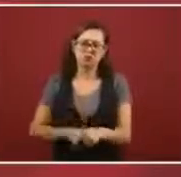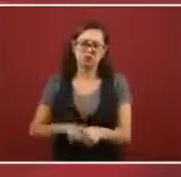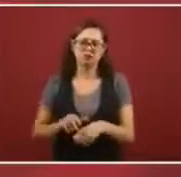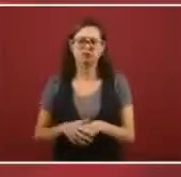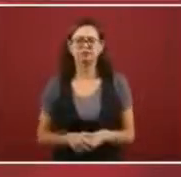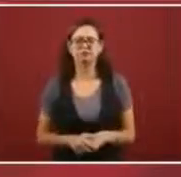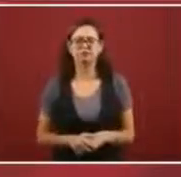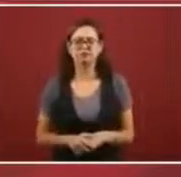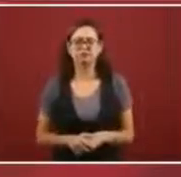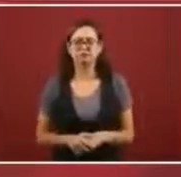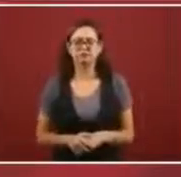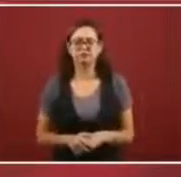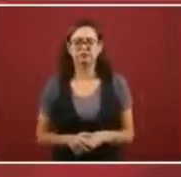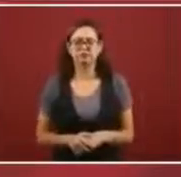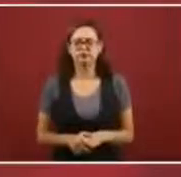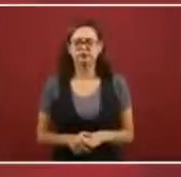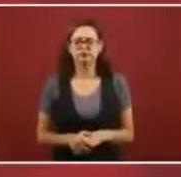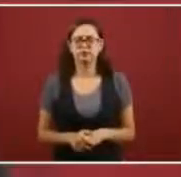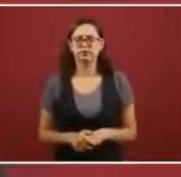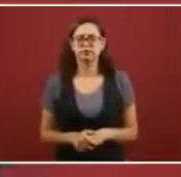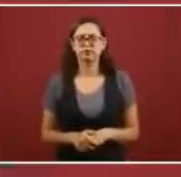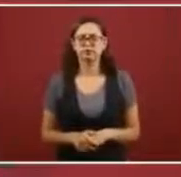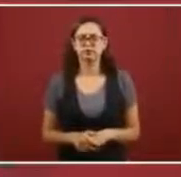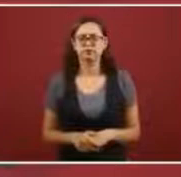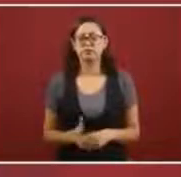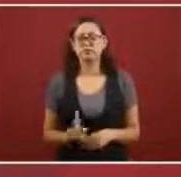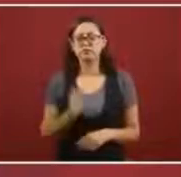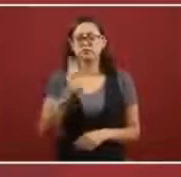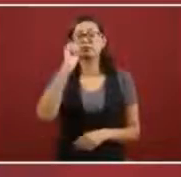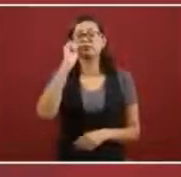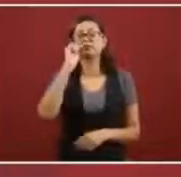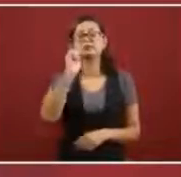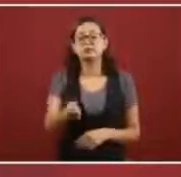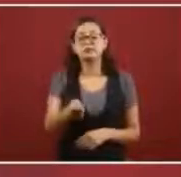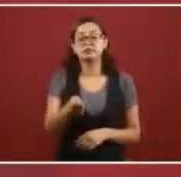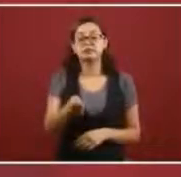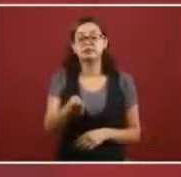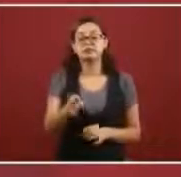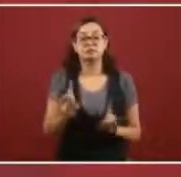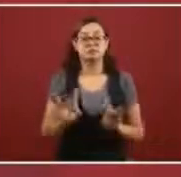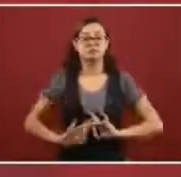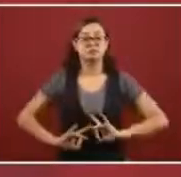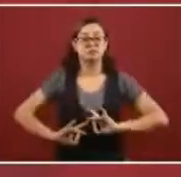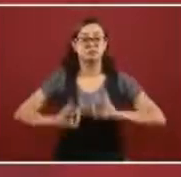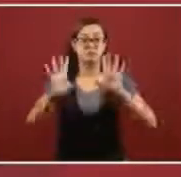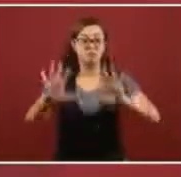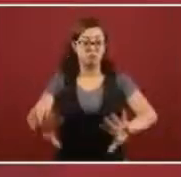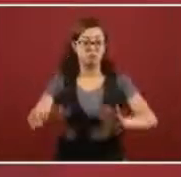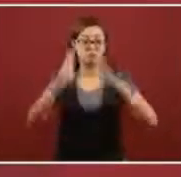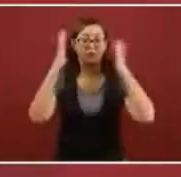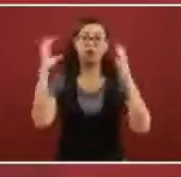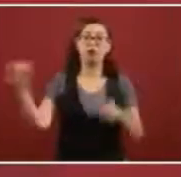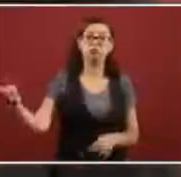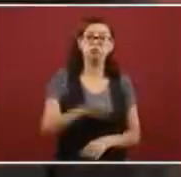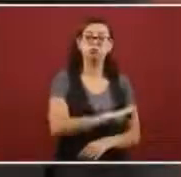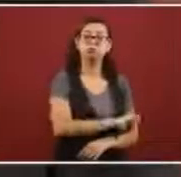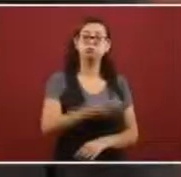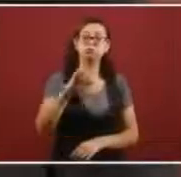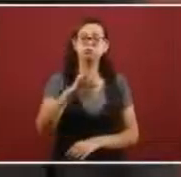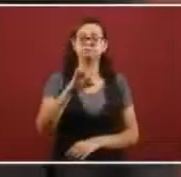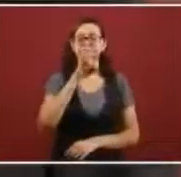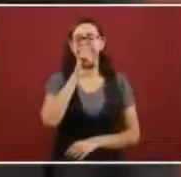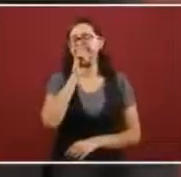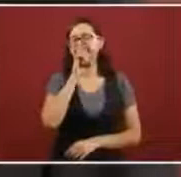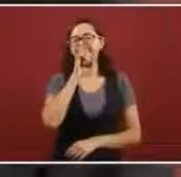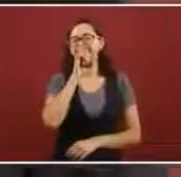Es decir, no van a haber los aumentos que se dieron en el